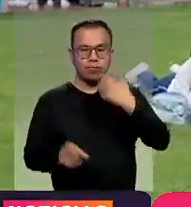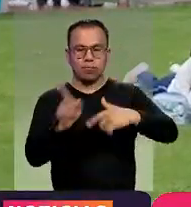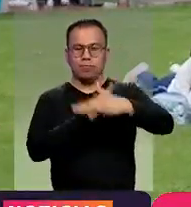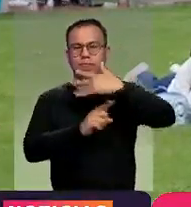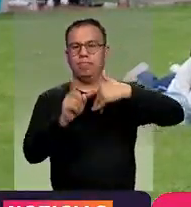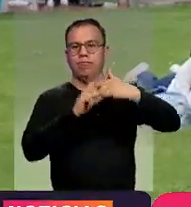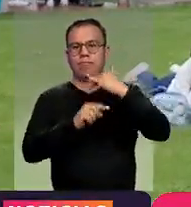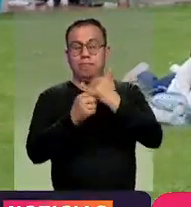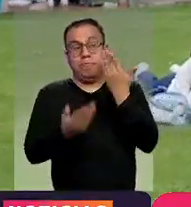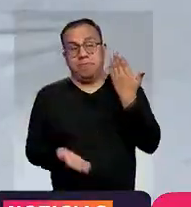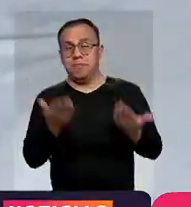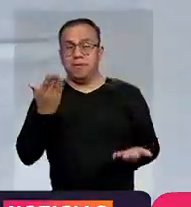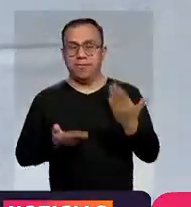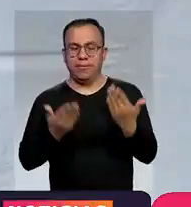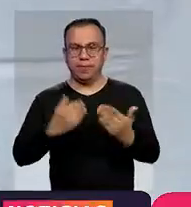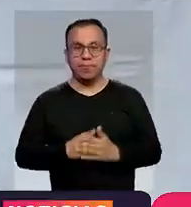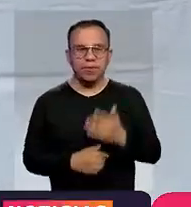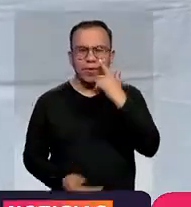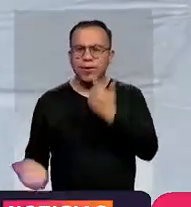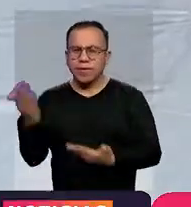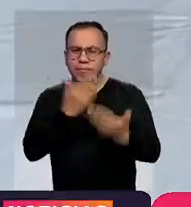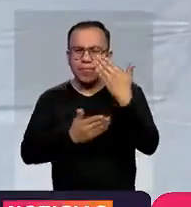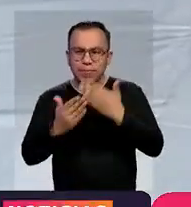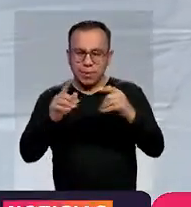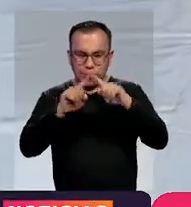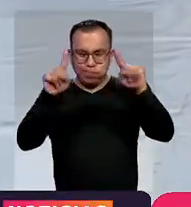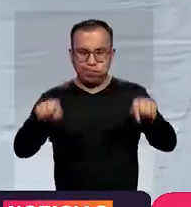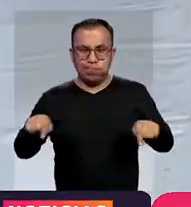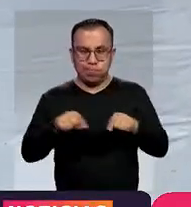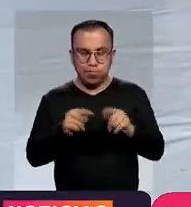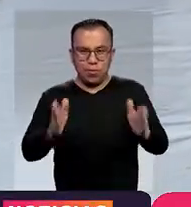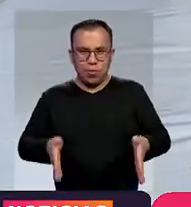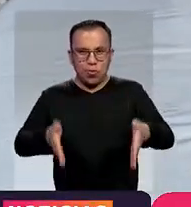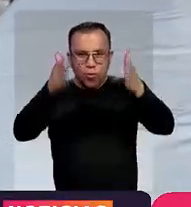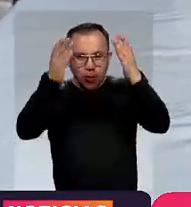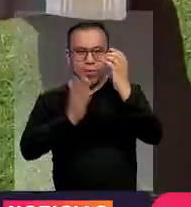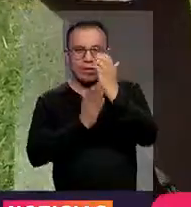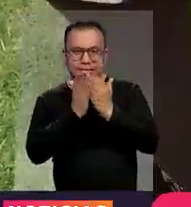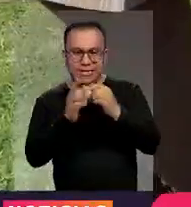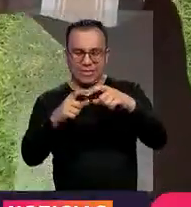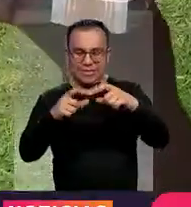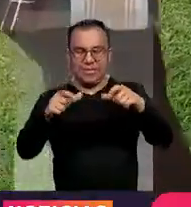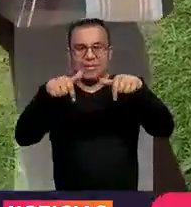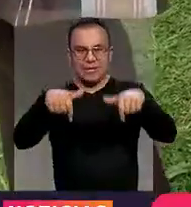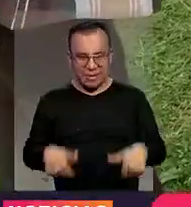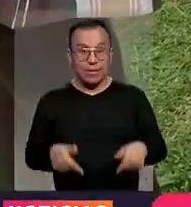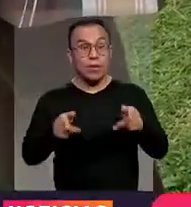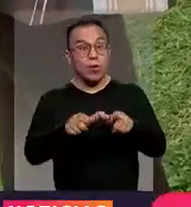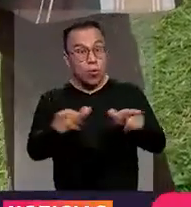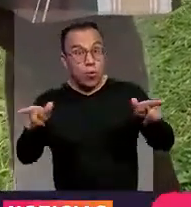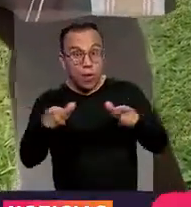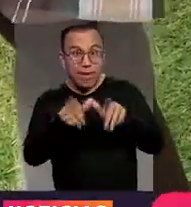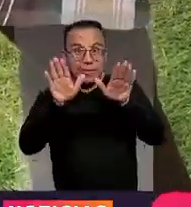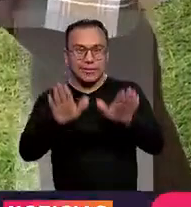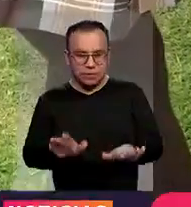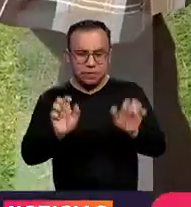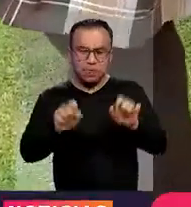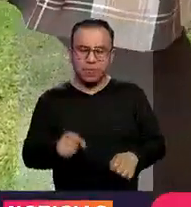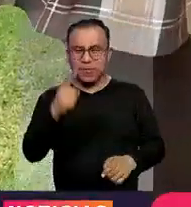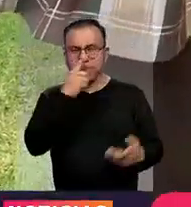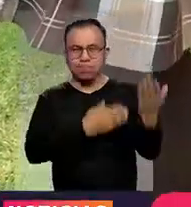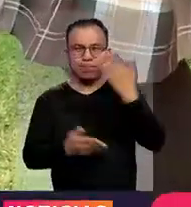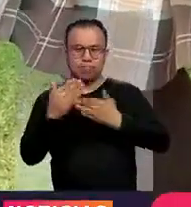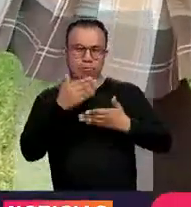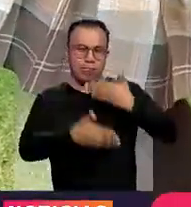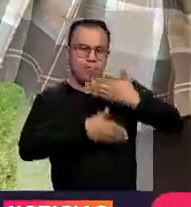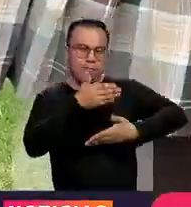contexto determinado. El simulacro cuenta con tarjetones, cubículos, certificados electorales y urnas donde los estudiantes experimentaron